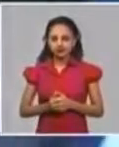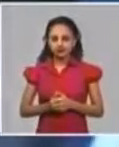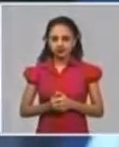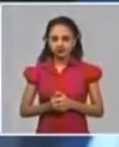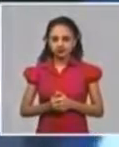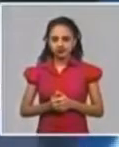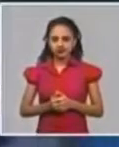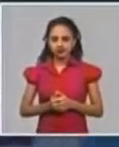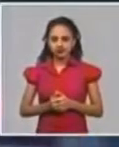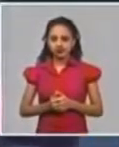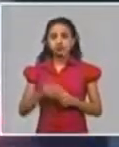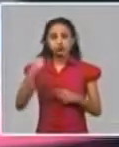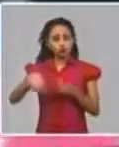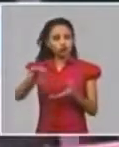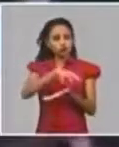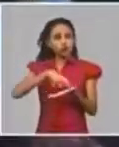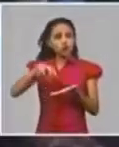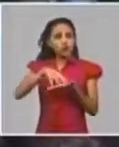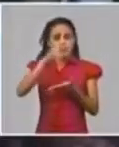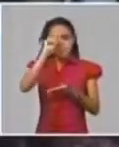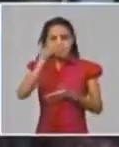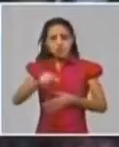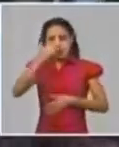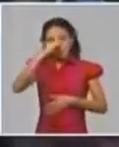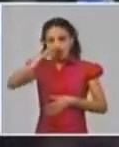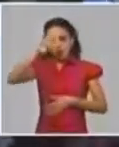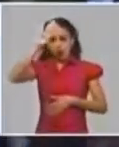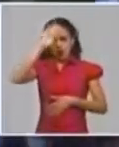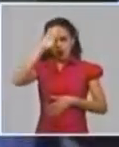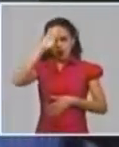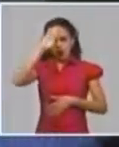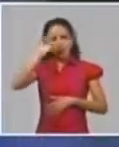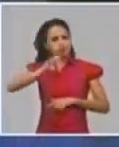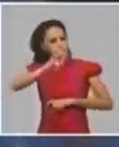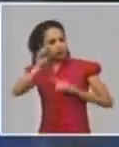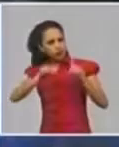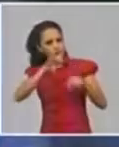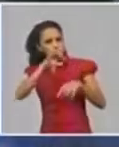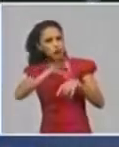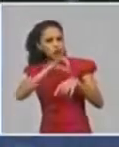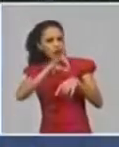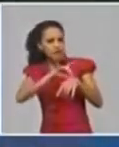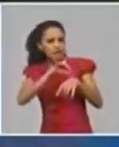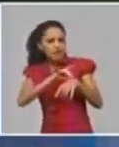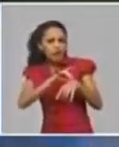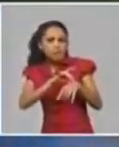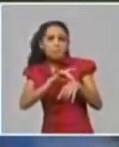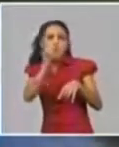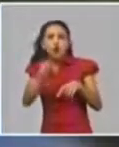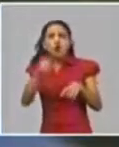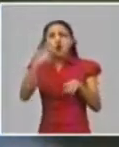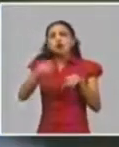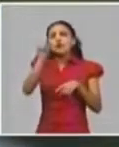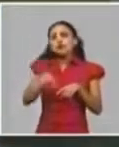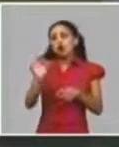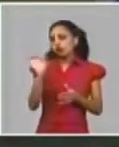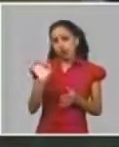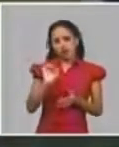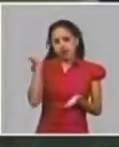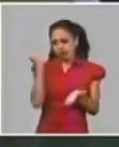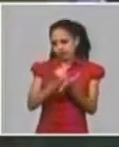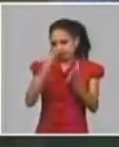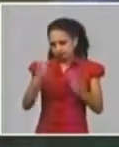En Timor-Leste, los cooperantes cubanos hacen el interrogatorio a pacientes sospechosos y continúan con sus consultas.